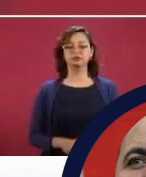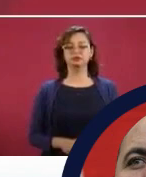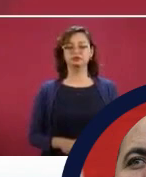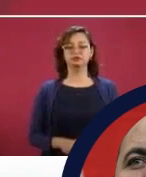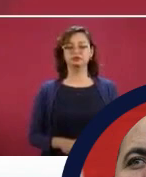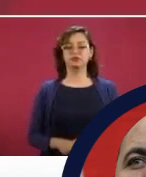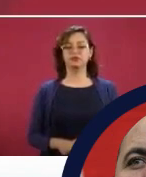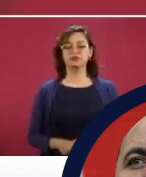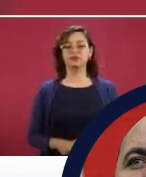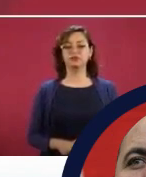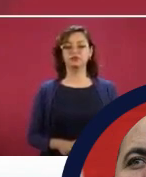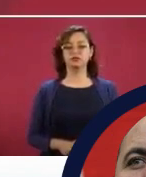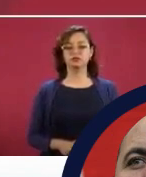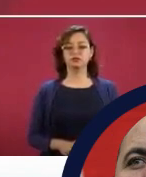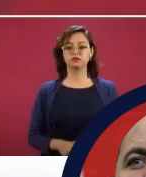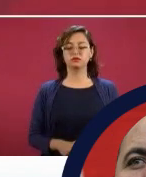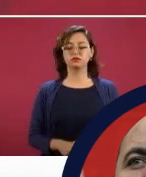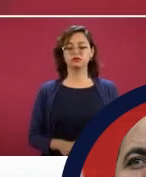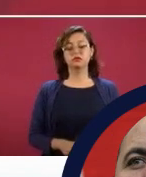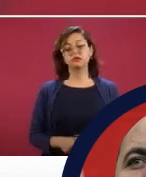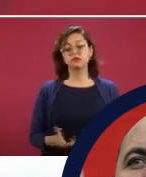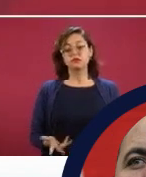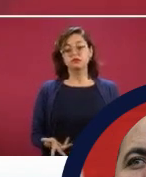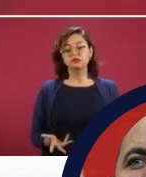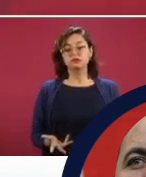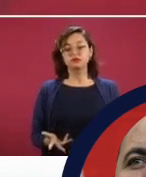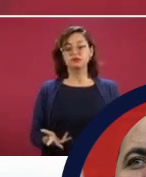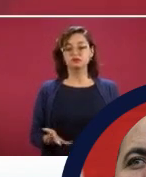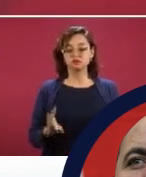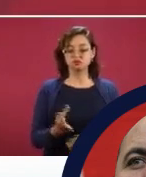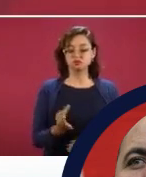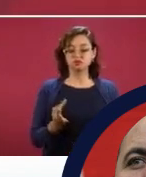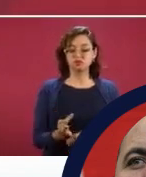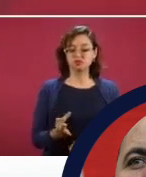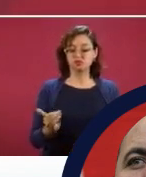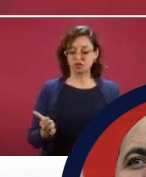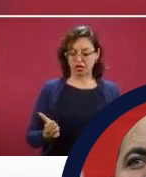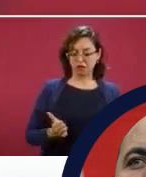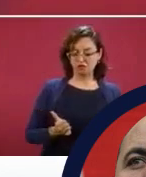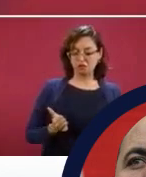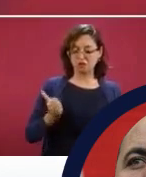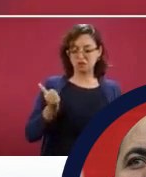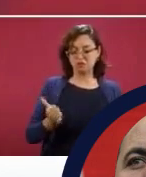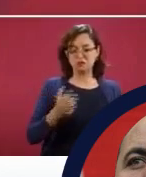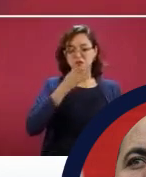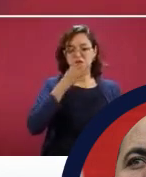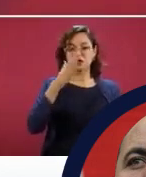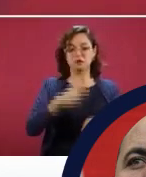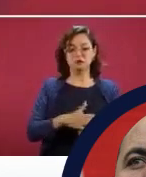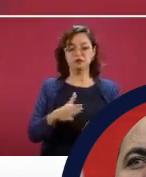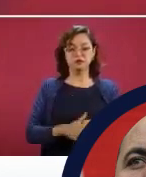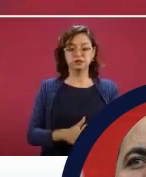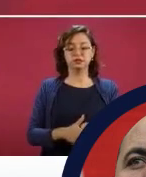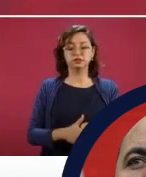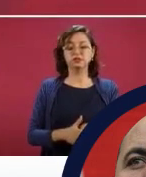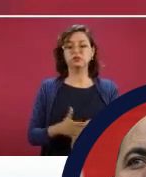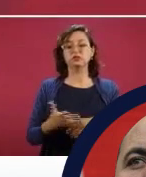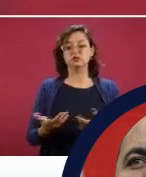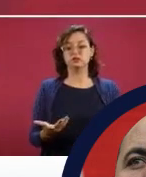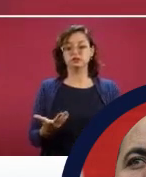sin si los va a recibir o no hasta donde tengo entendido va a ser el 2 de diciembre el lunes